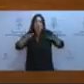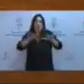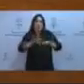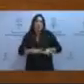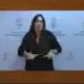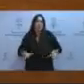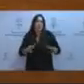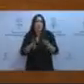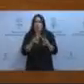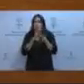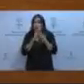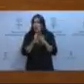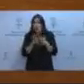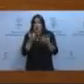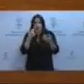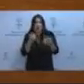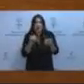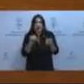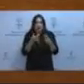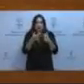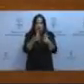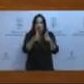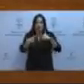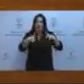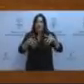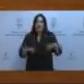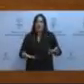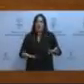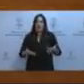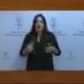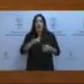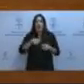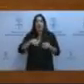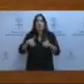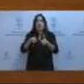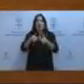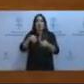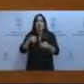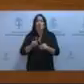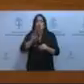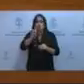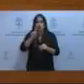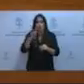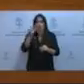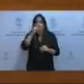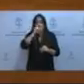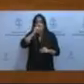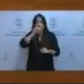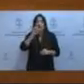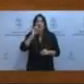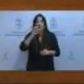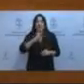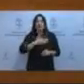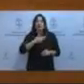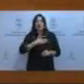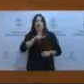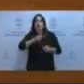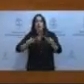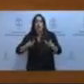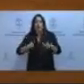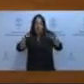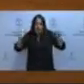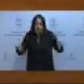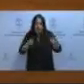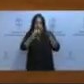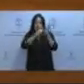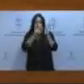sector tremendamente dinámico. Les podría poner, los caminos del norte en el año 2015 fueron patrimonio de la humanidad. Se anunció un plan, seguimos esperando. Bueno, es el